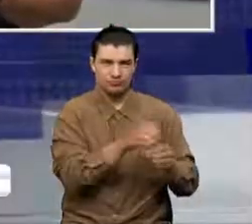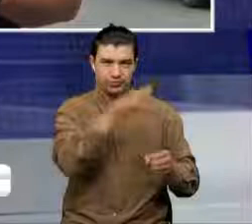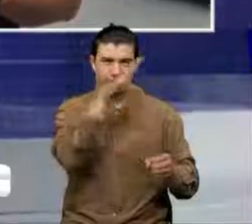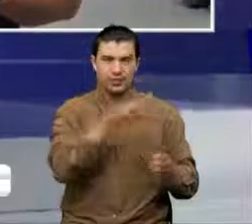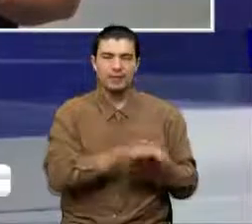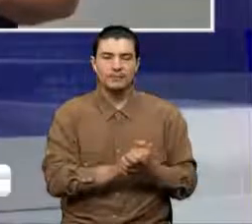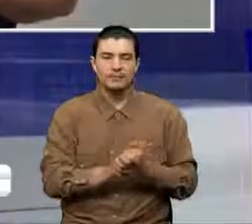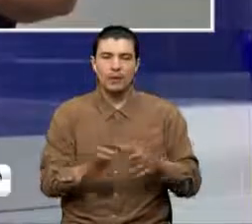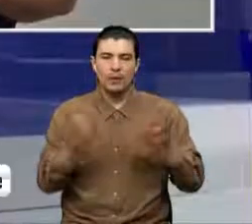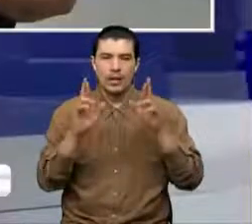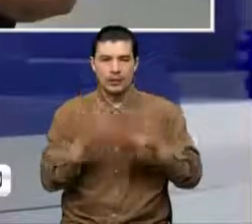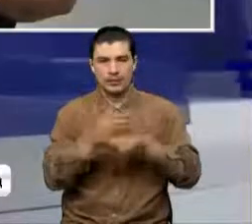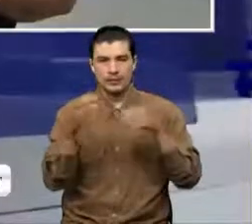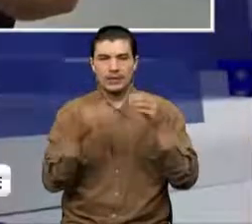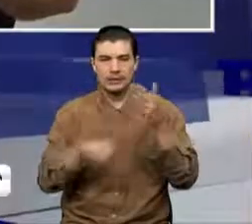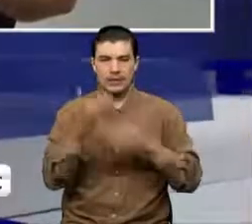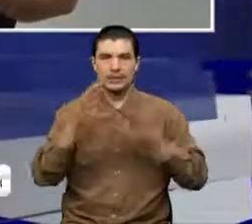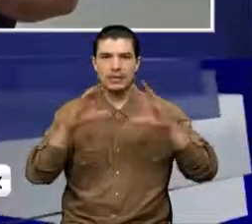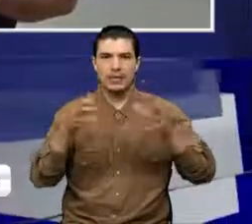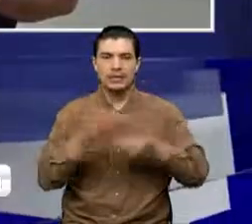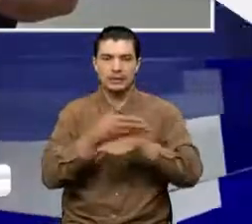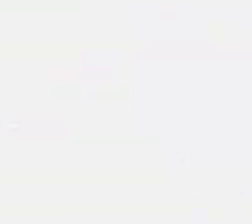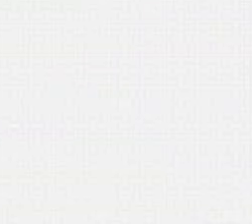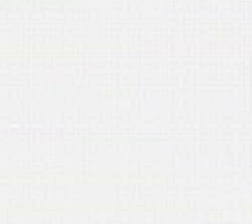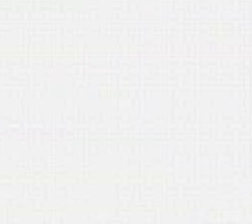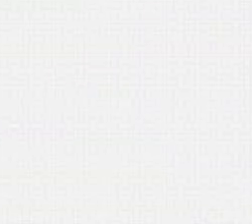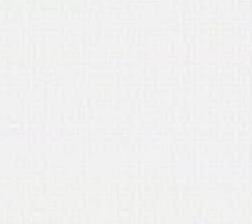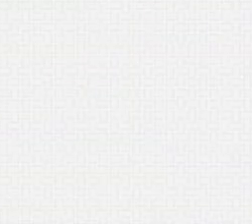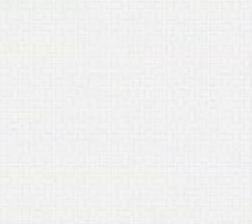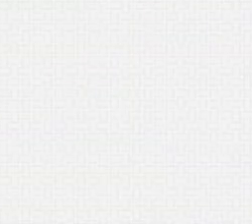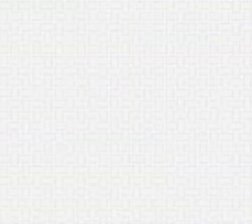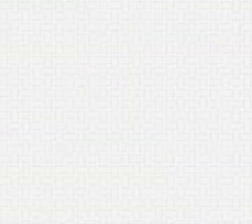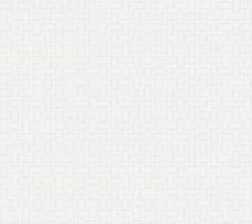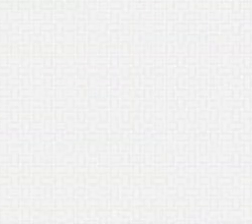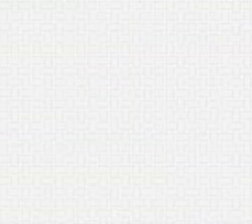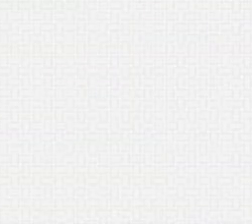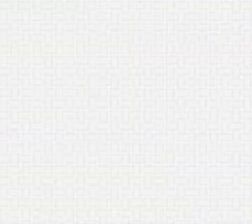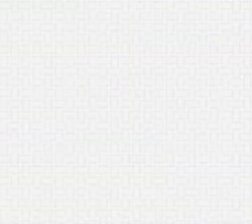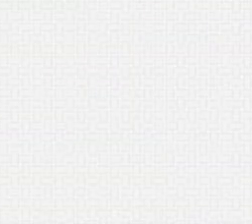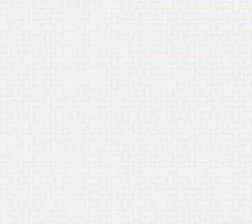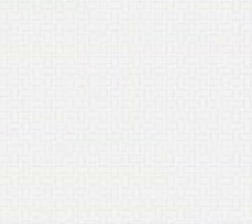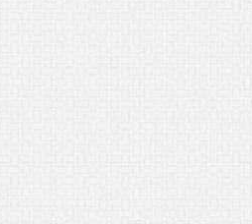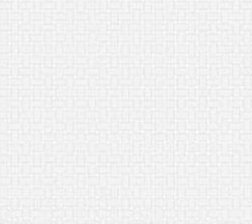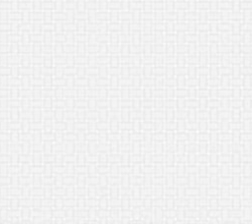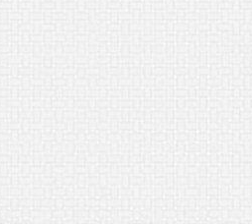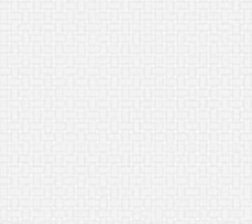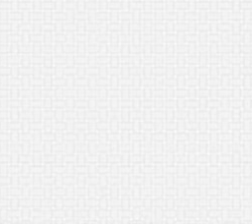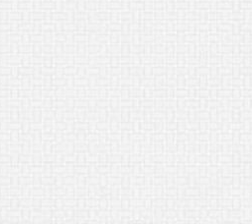información. Sigan ustedes con más Oriente Noticias. Muy buenas tardes. Canaltro.com